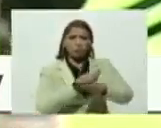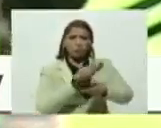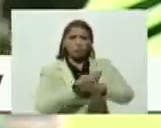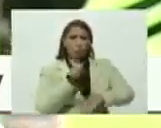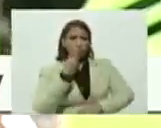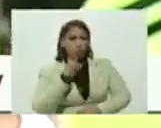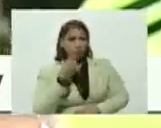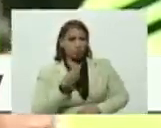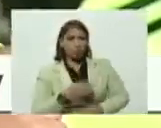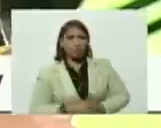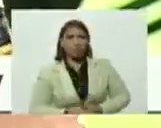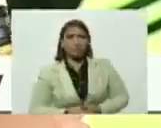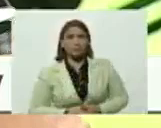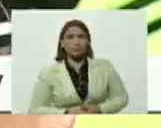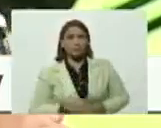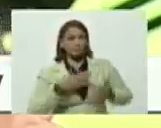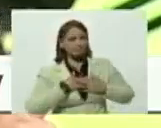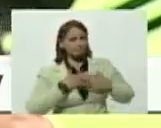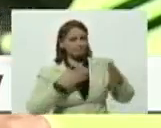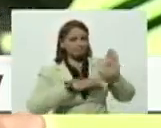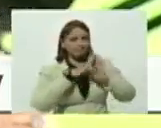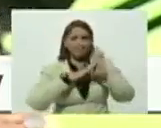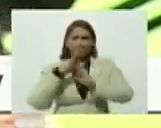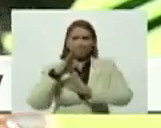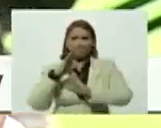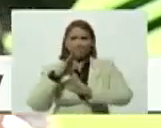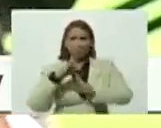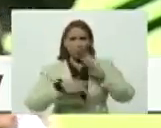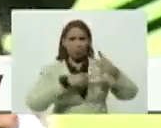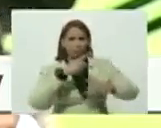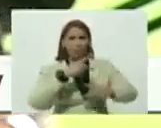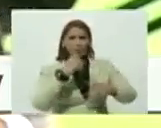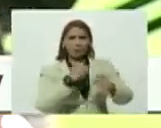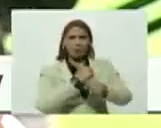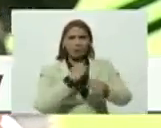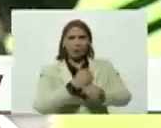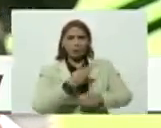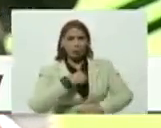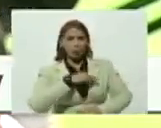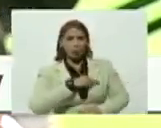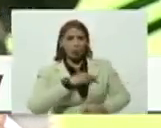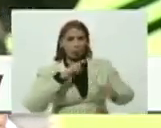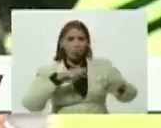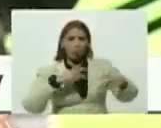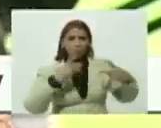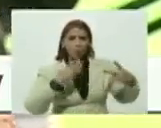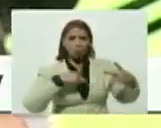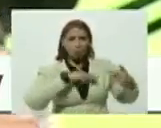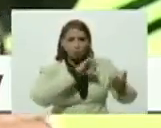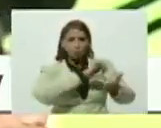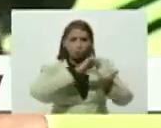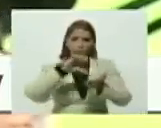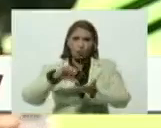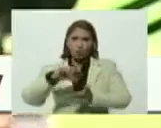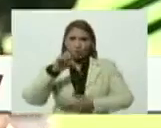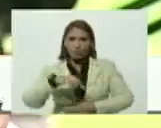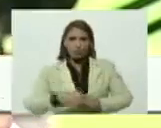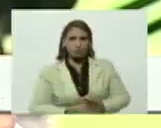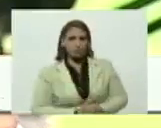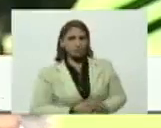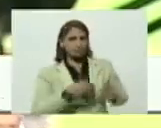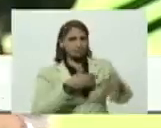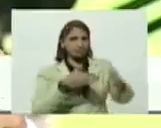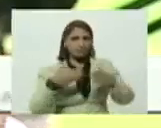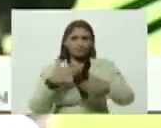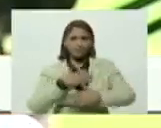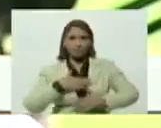está dispuesta a desarrollar programas de gestión para nosotros ir renovando nuestra ciudad, para nosotros ir garantizando el